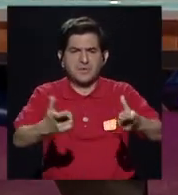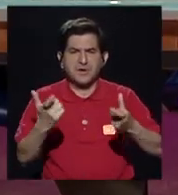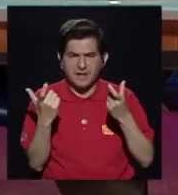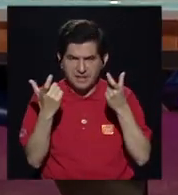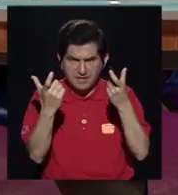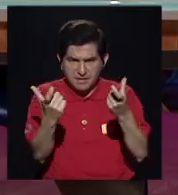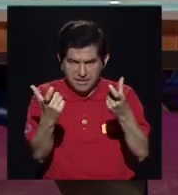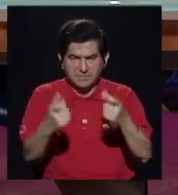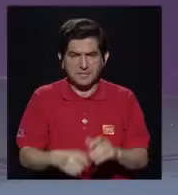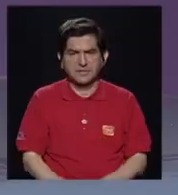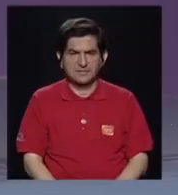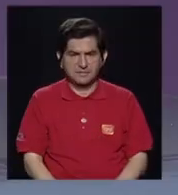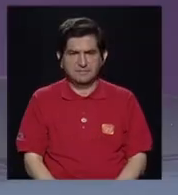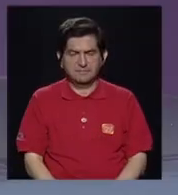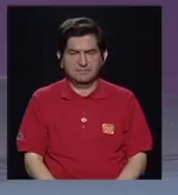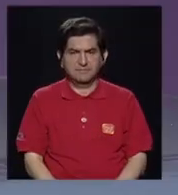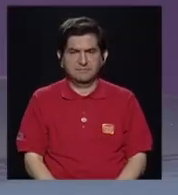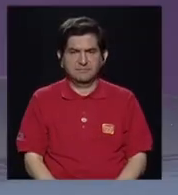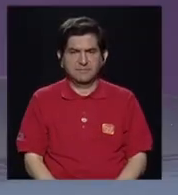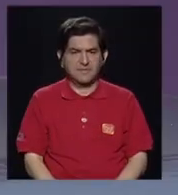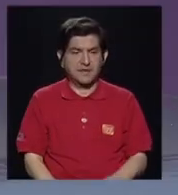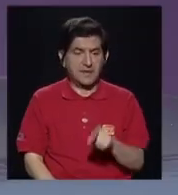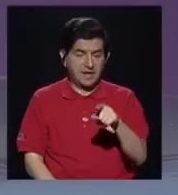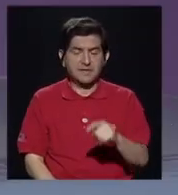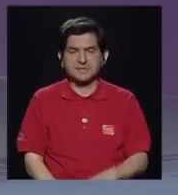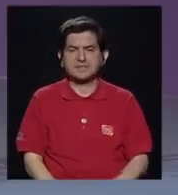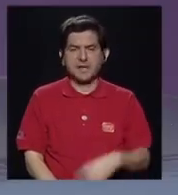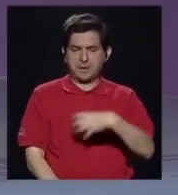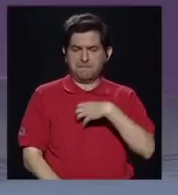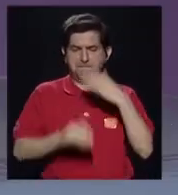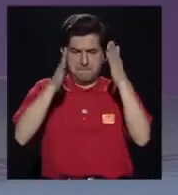eh donde la esa